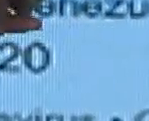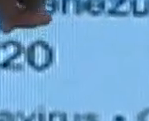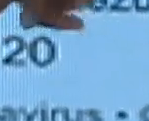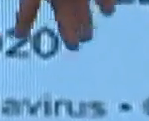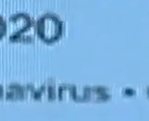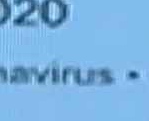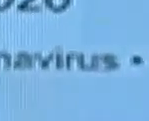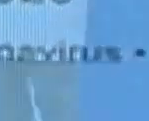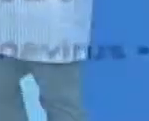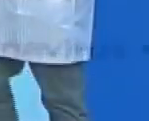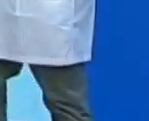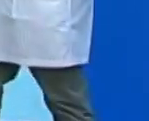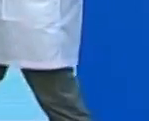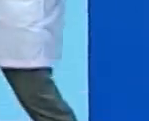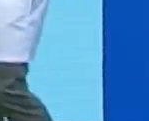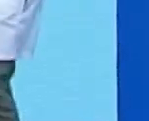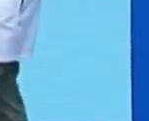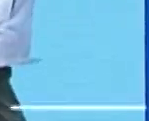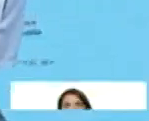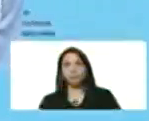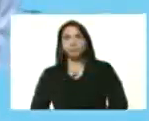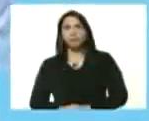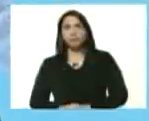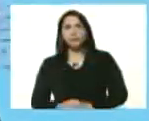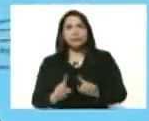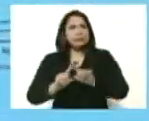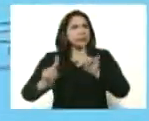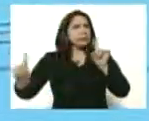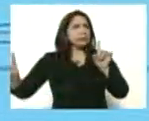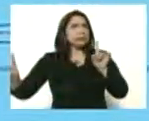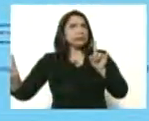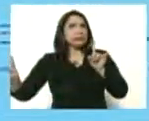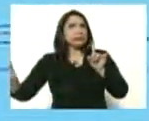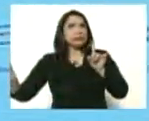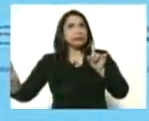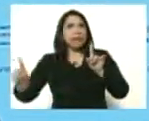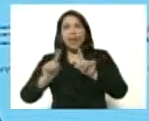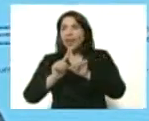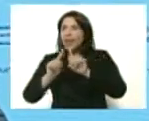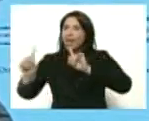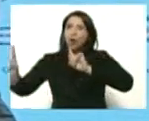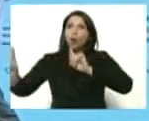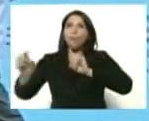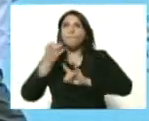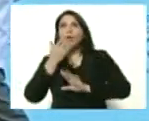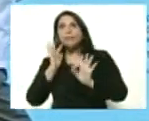allá, muy distante. Fíjense que en el caso de